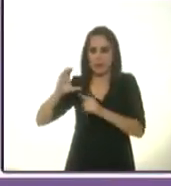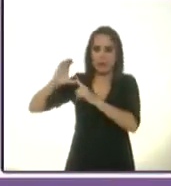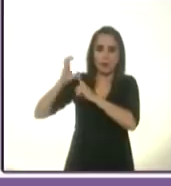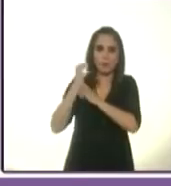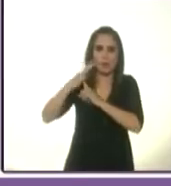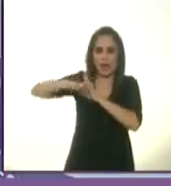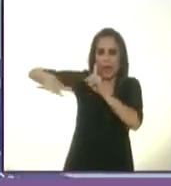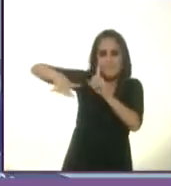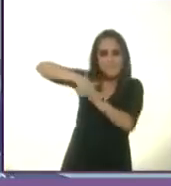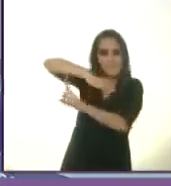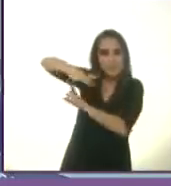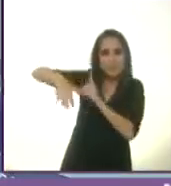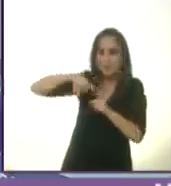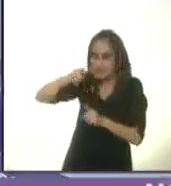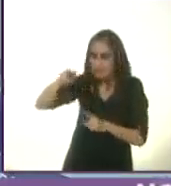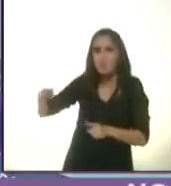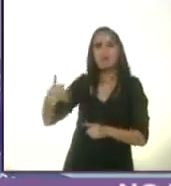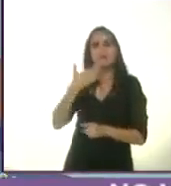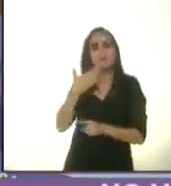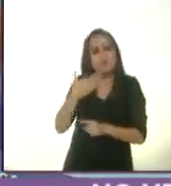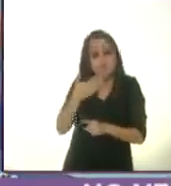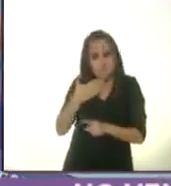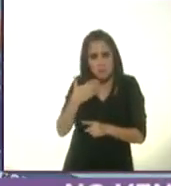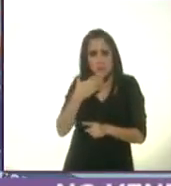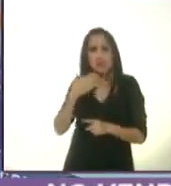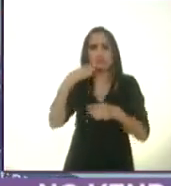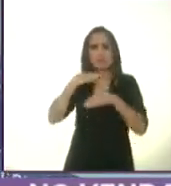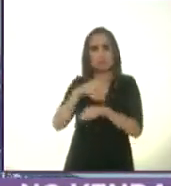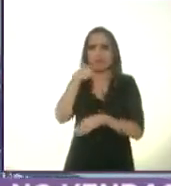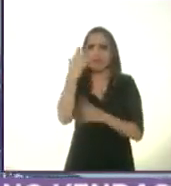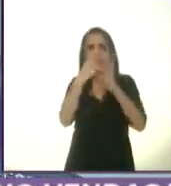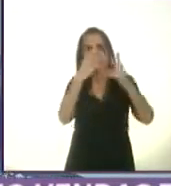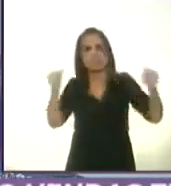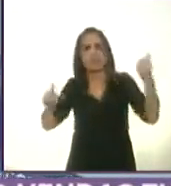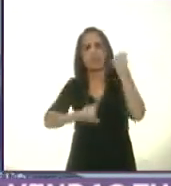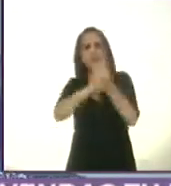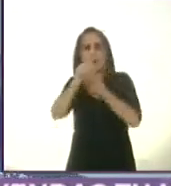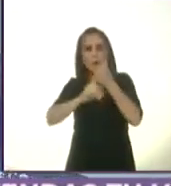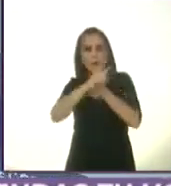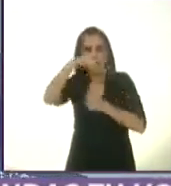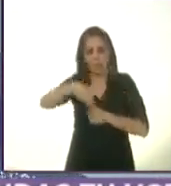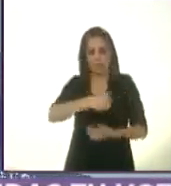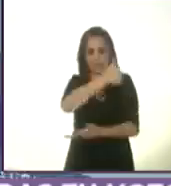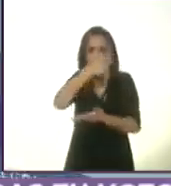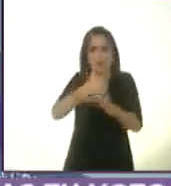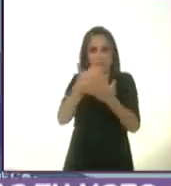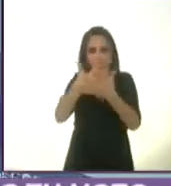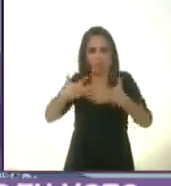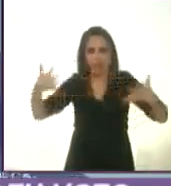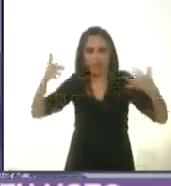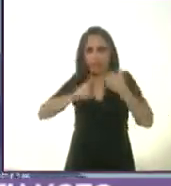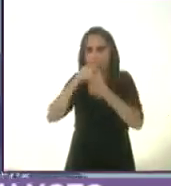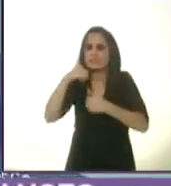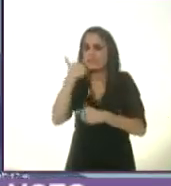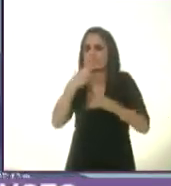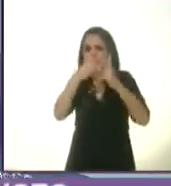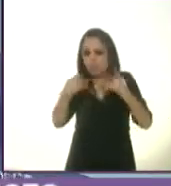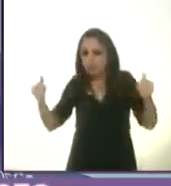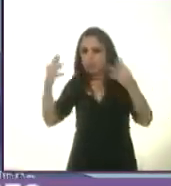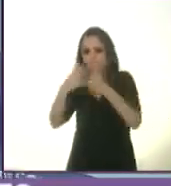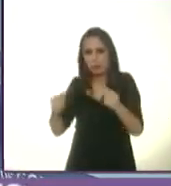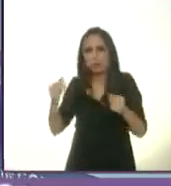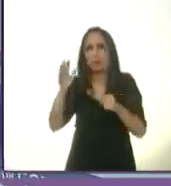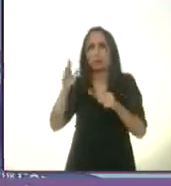que ha funcionado muy bien en términos de resolver los problemas de este regalo tenemos que ver todo el